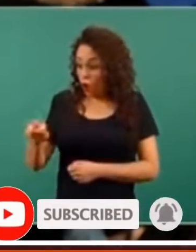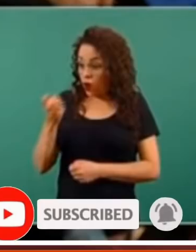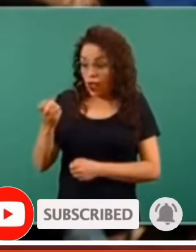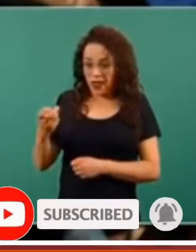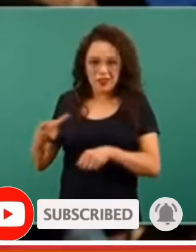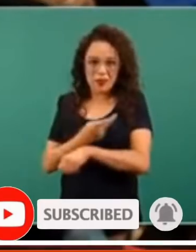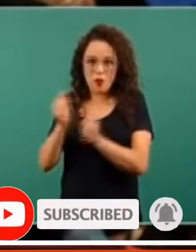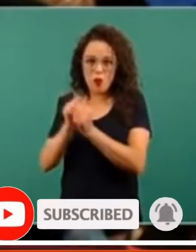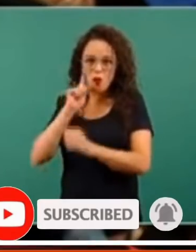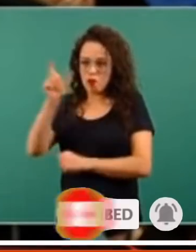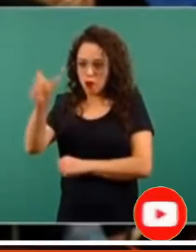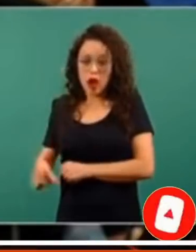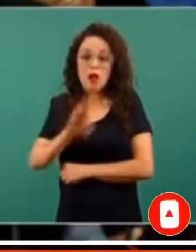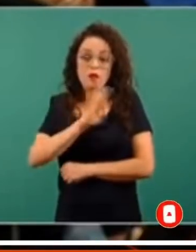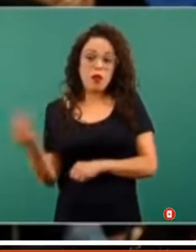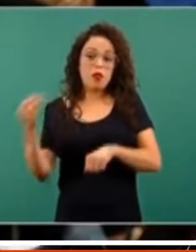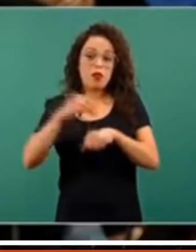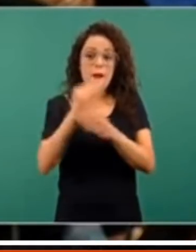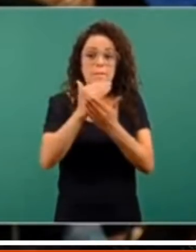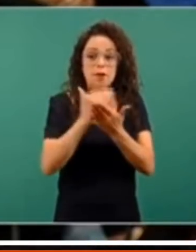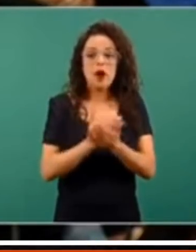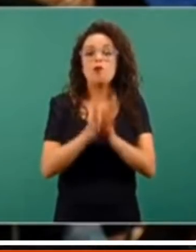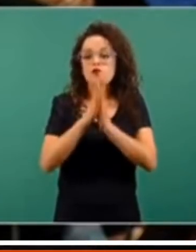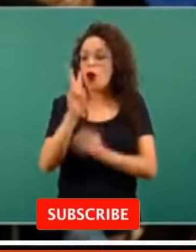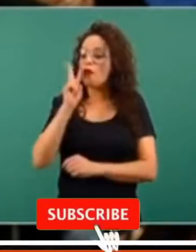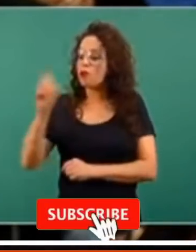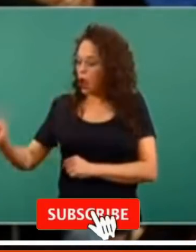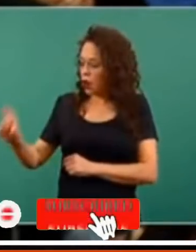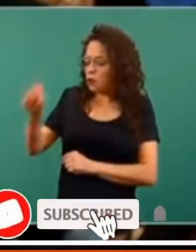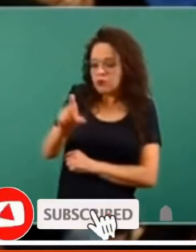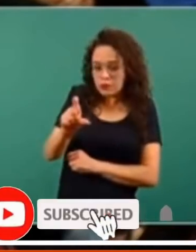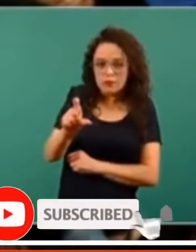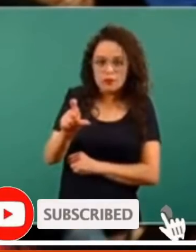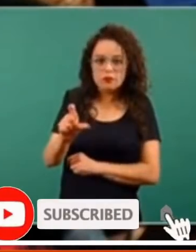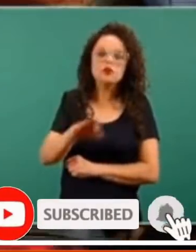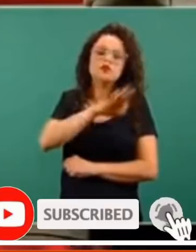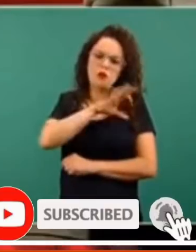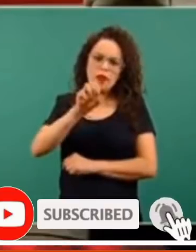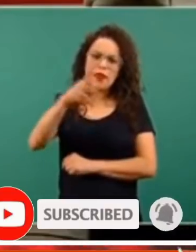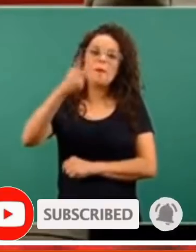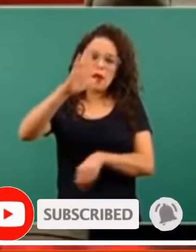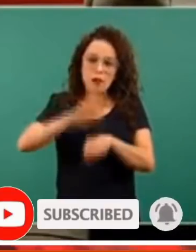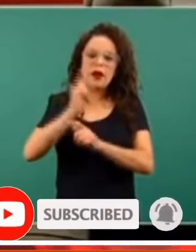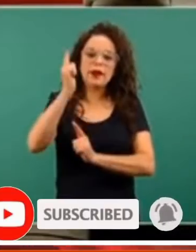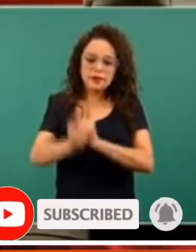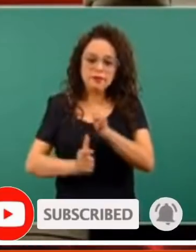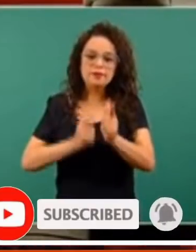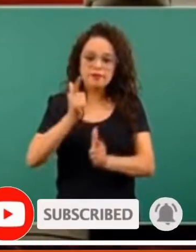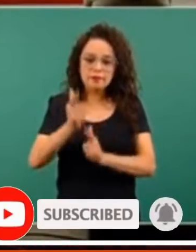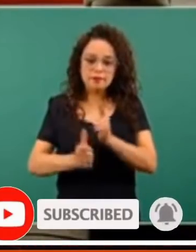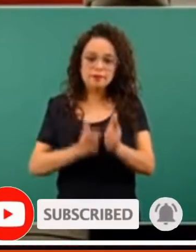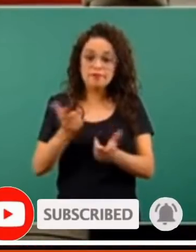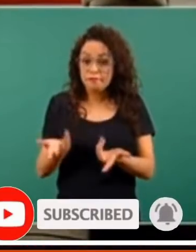podría implementarse este protocolo de que nos enseñen el frasquito, ver la jeringa. Podría ser y haría mucho más lento el procedimiento, seguramente lo